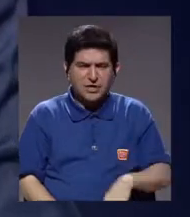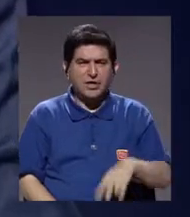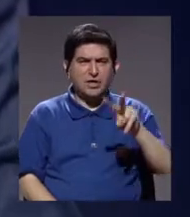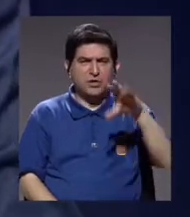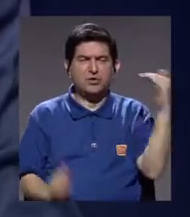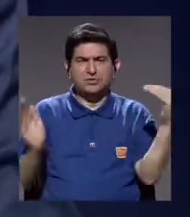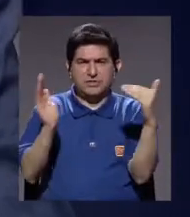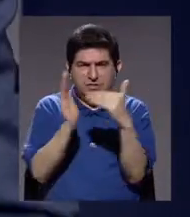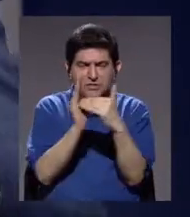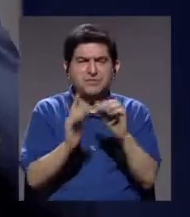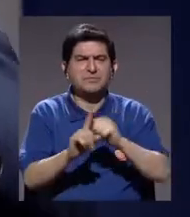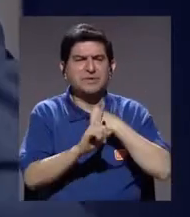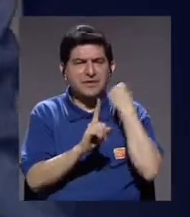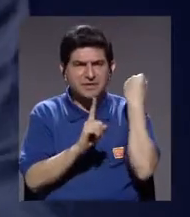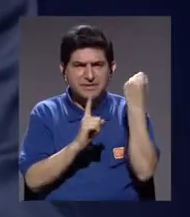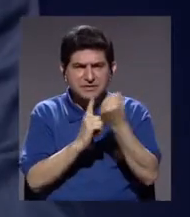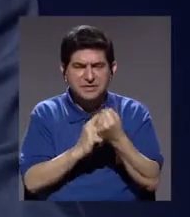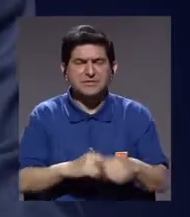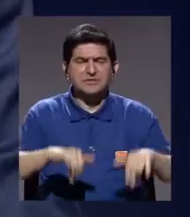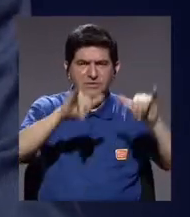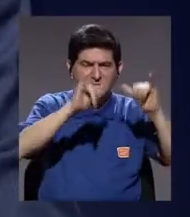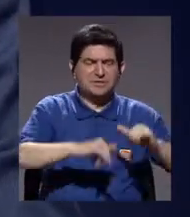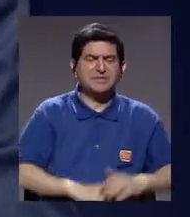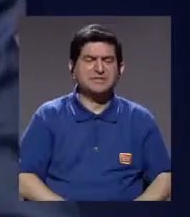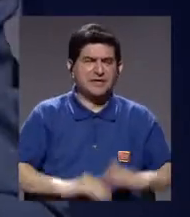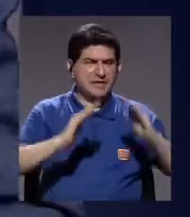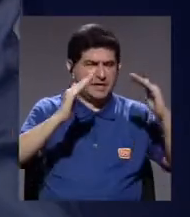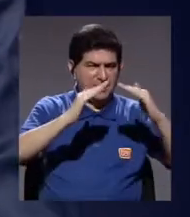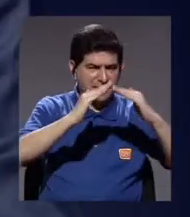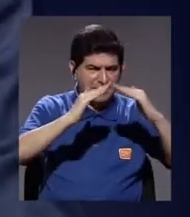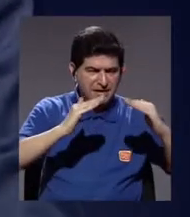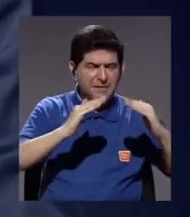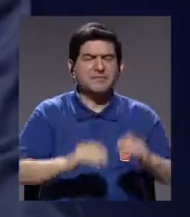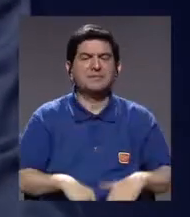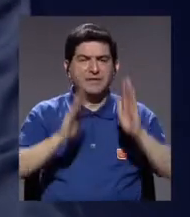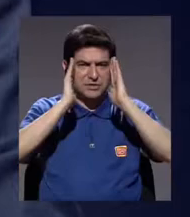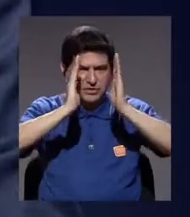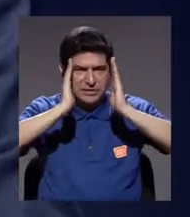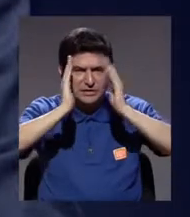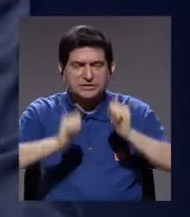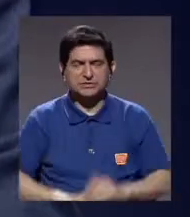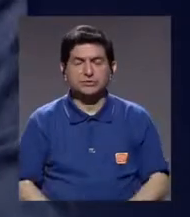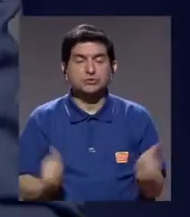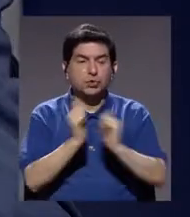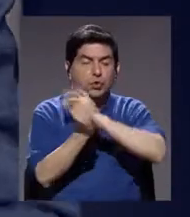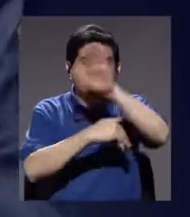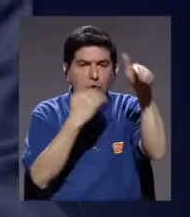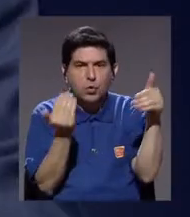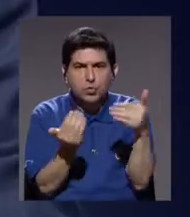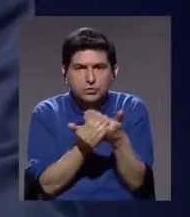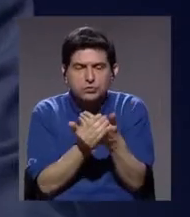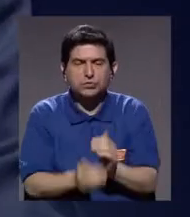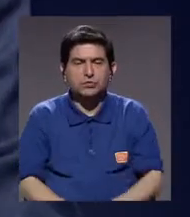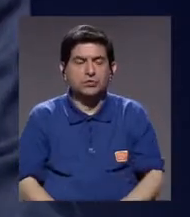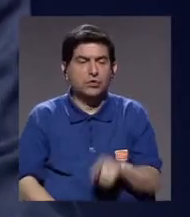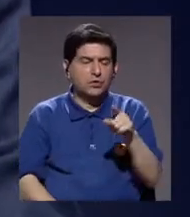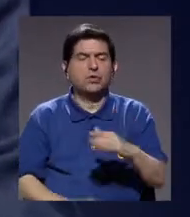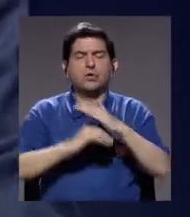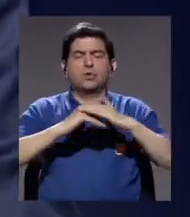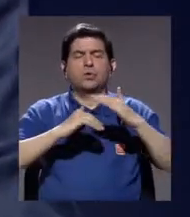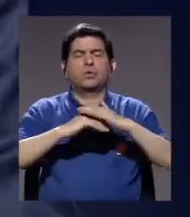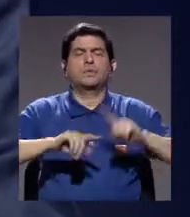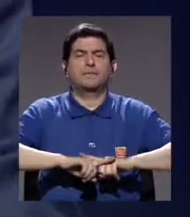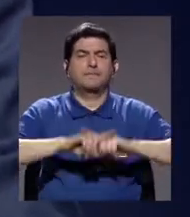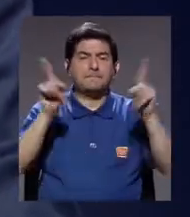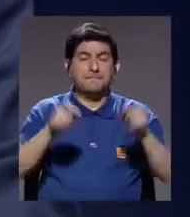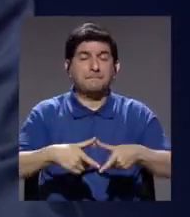equivoco, 200,000 que están en campos de atención. Con todo el confort,